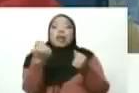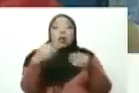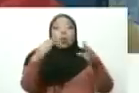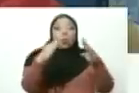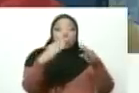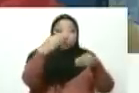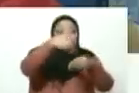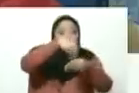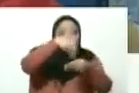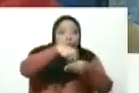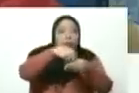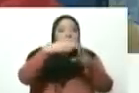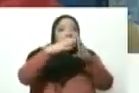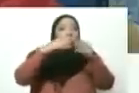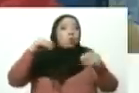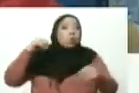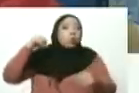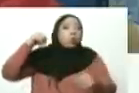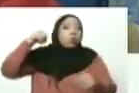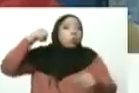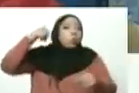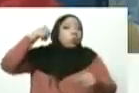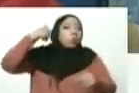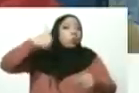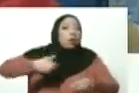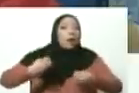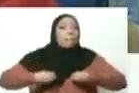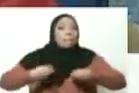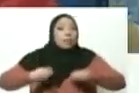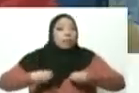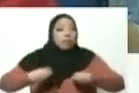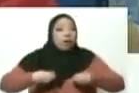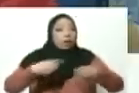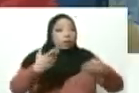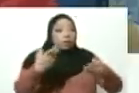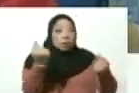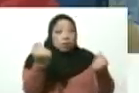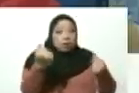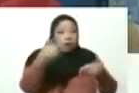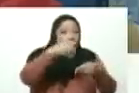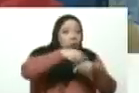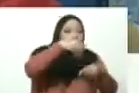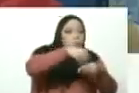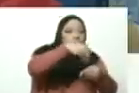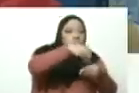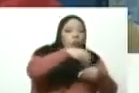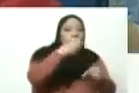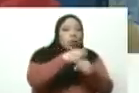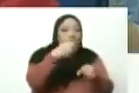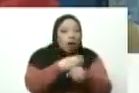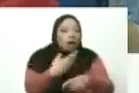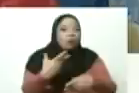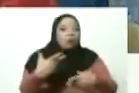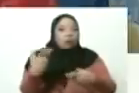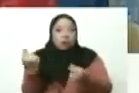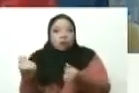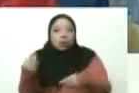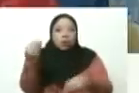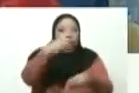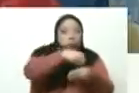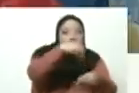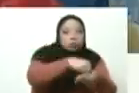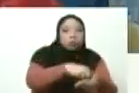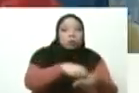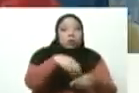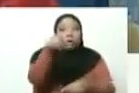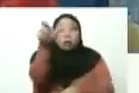de toda la vida en esta casa de bolsa para que este criminal se los robaran por